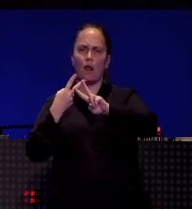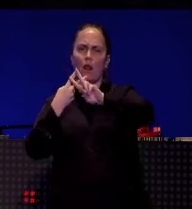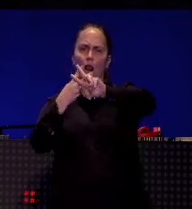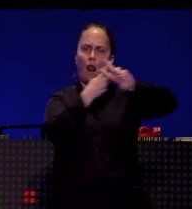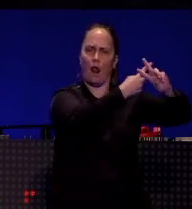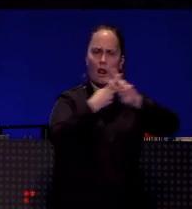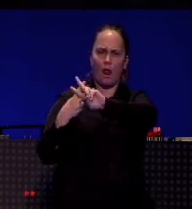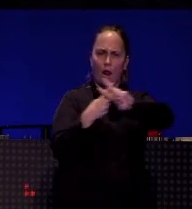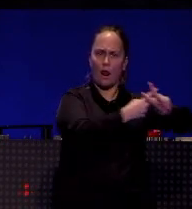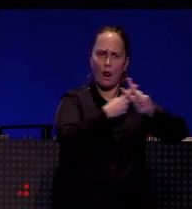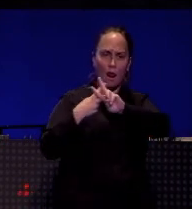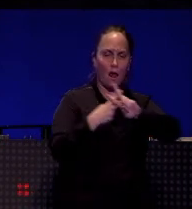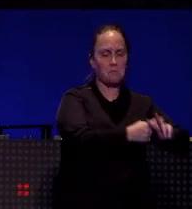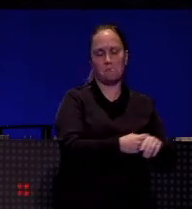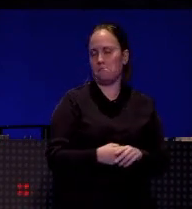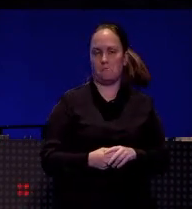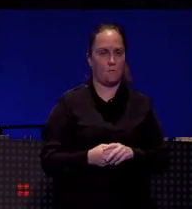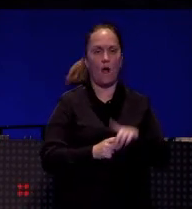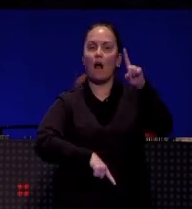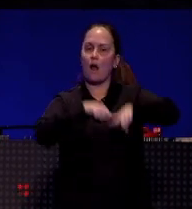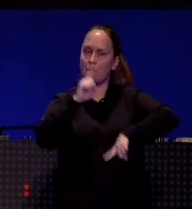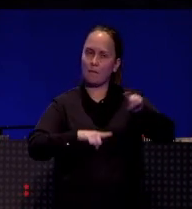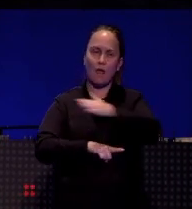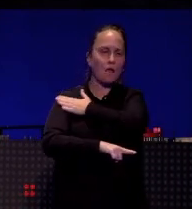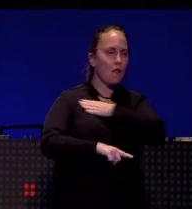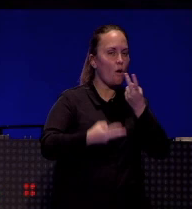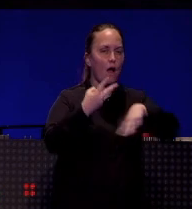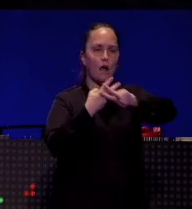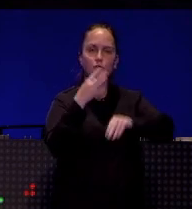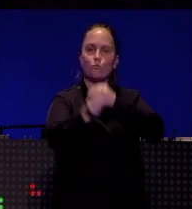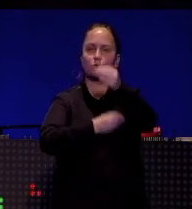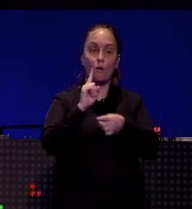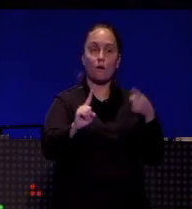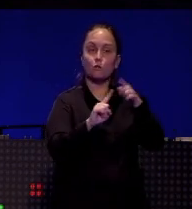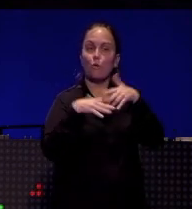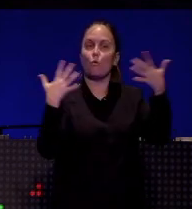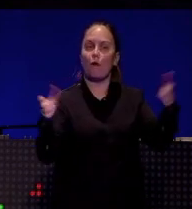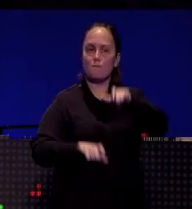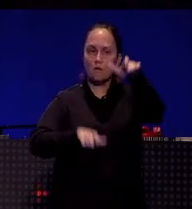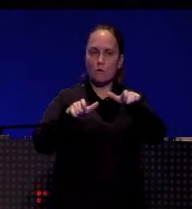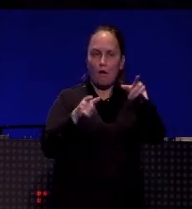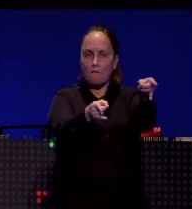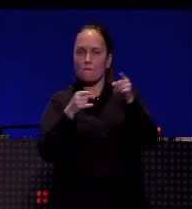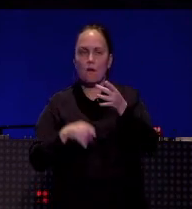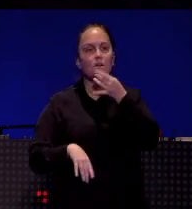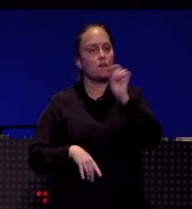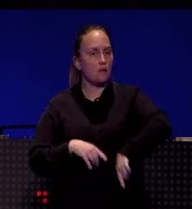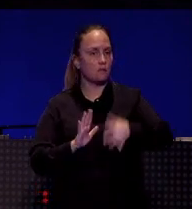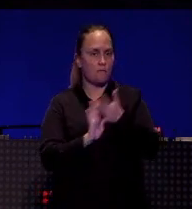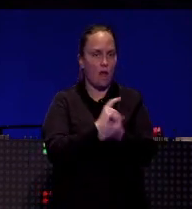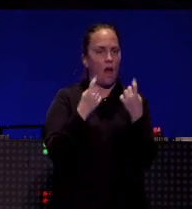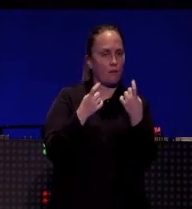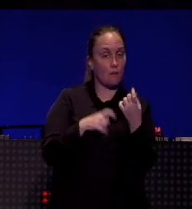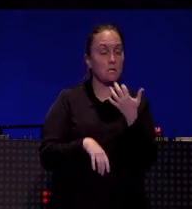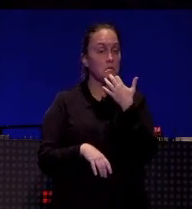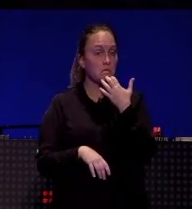instagram sino sabiendo dónde quieres llegar a qué público y poner los hashtags que crean necesarios si no